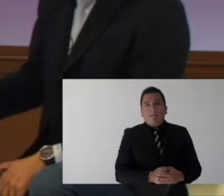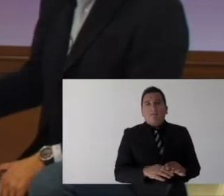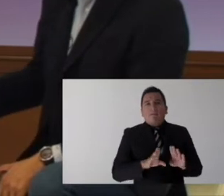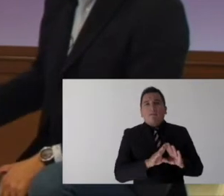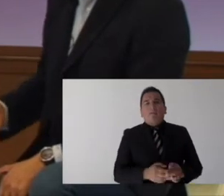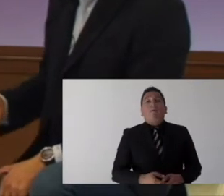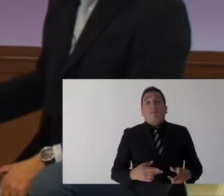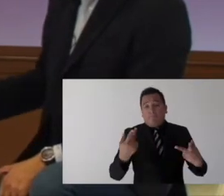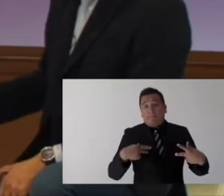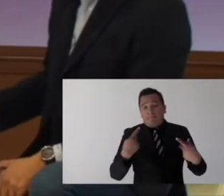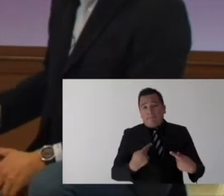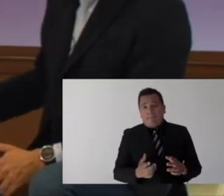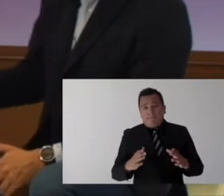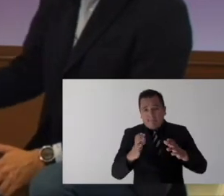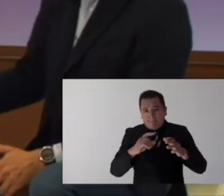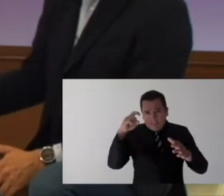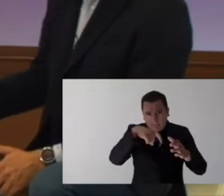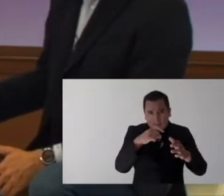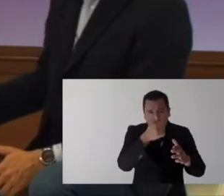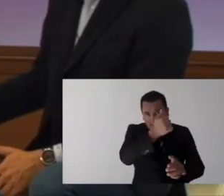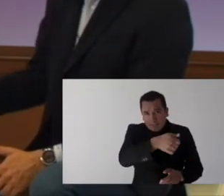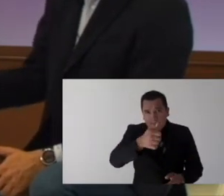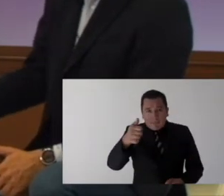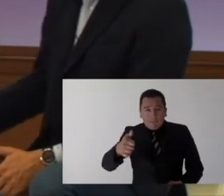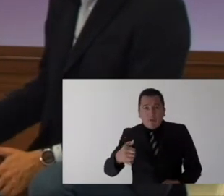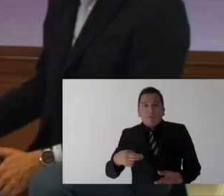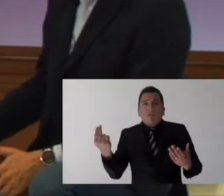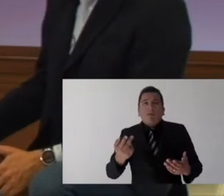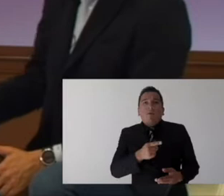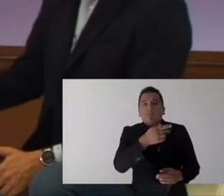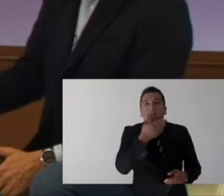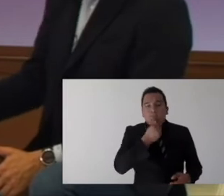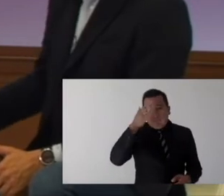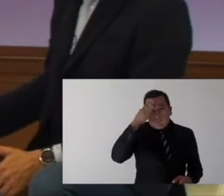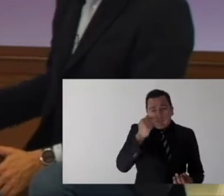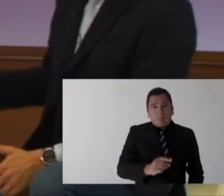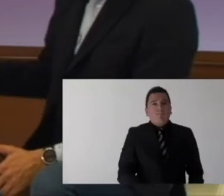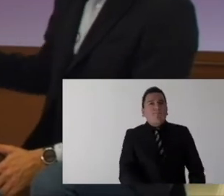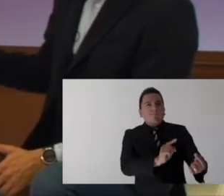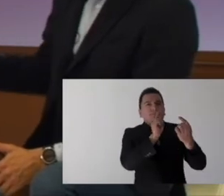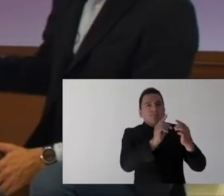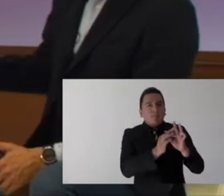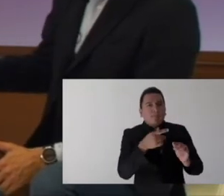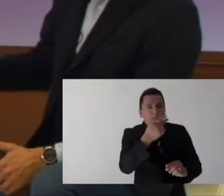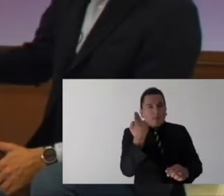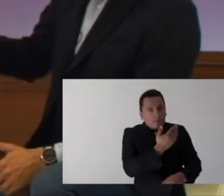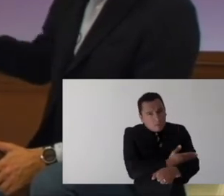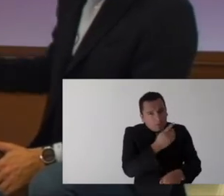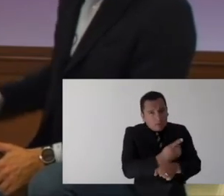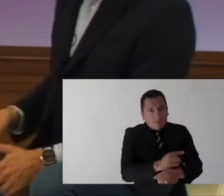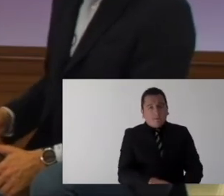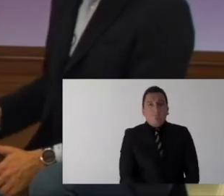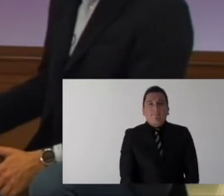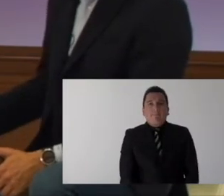propios militantes de cada uno de los partidos para que le exijan a sus dirigencias de que sean transparentes, ¿no? Bien, y todos